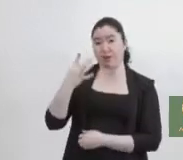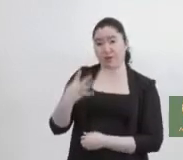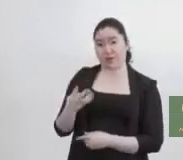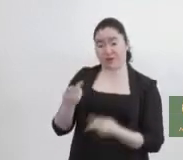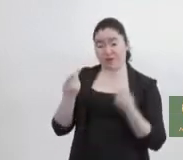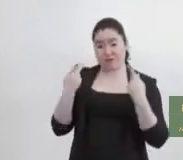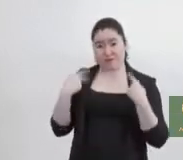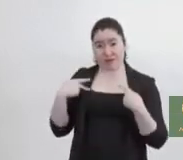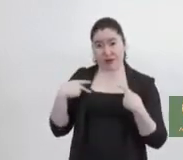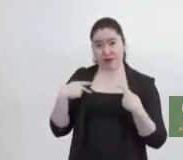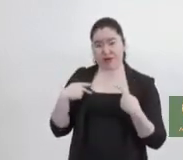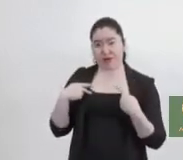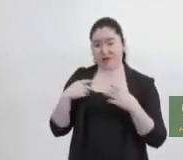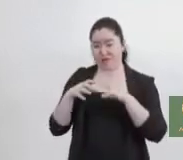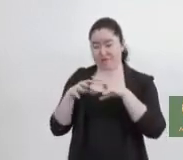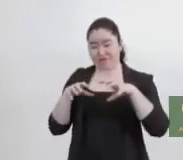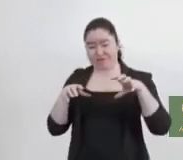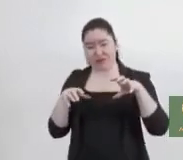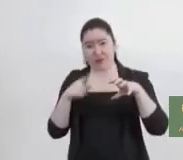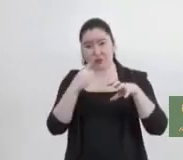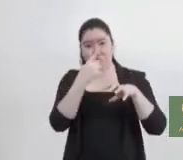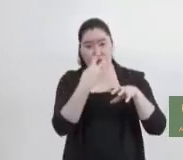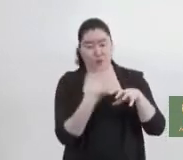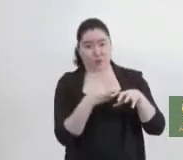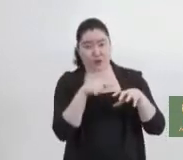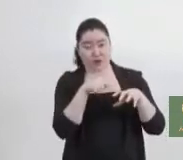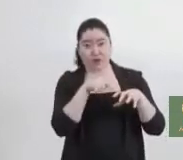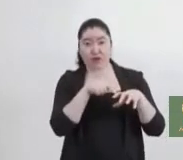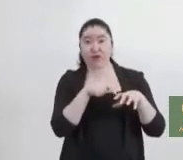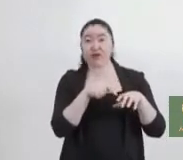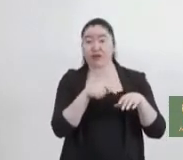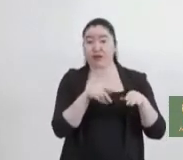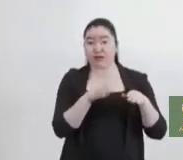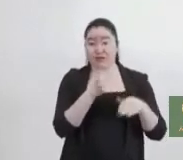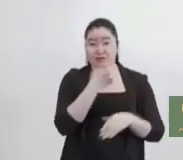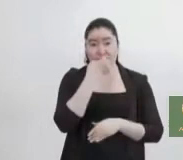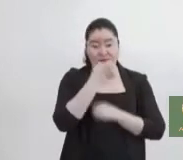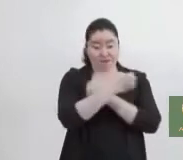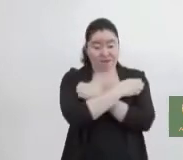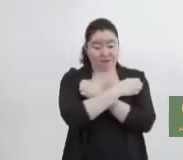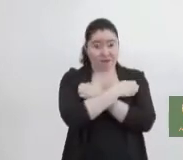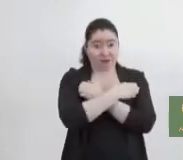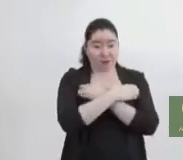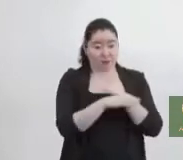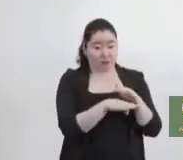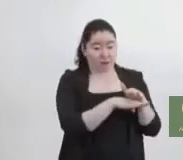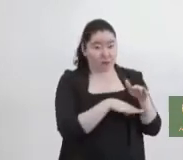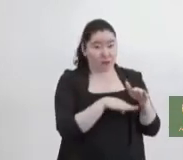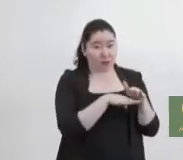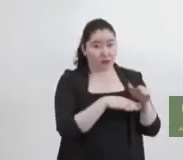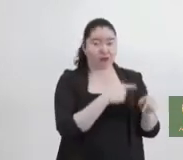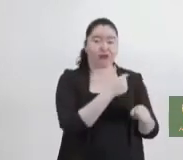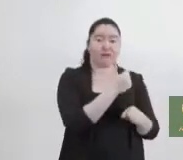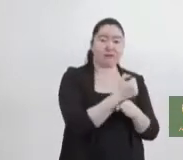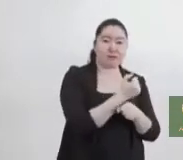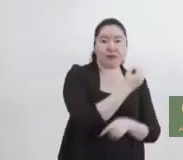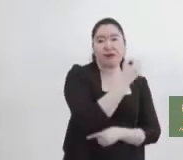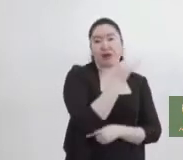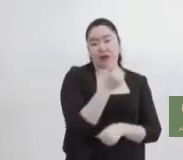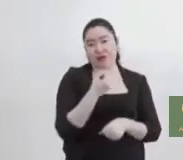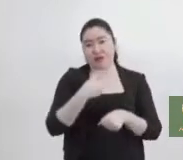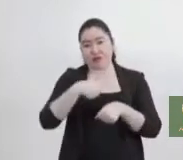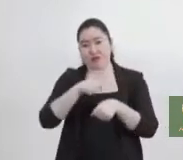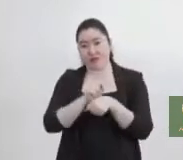los maestros y maestras de educación básica pública viven en el Estado de México. Y